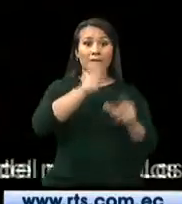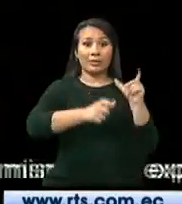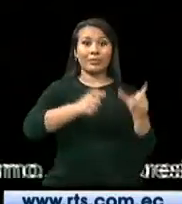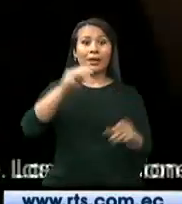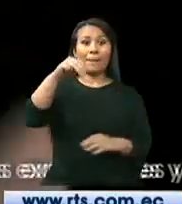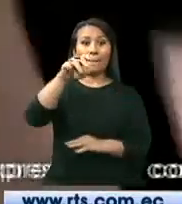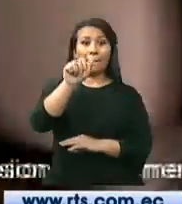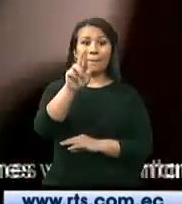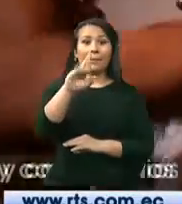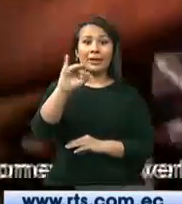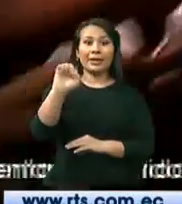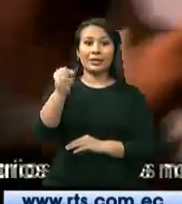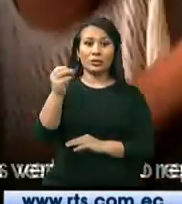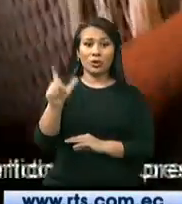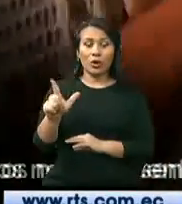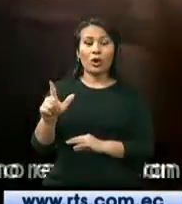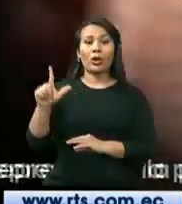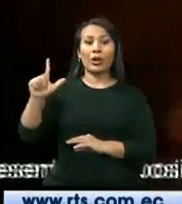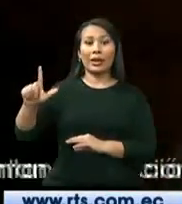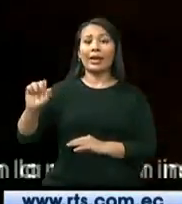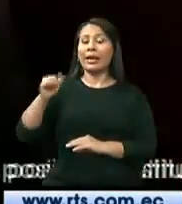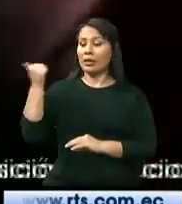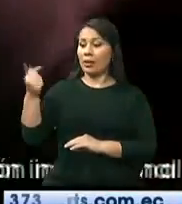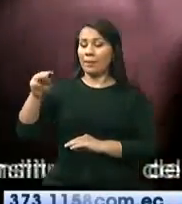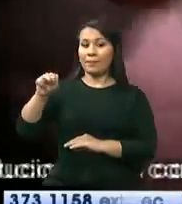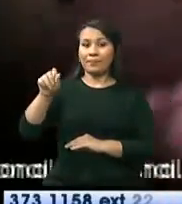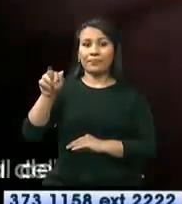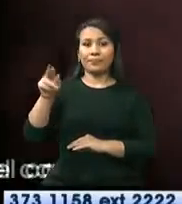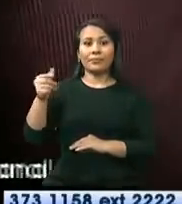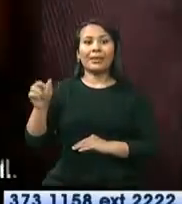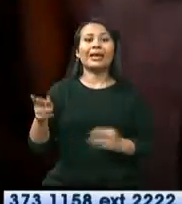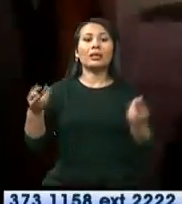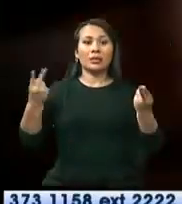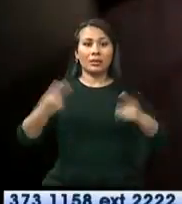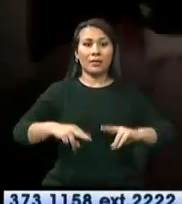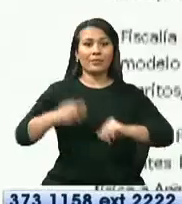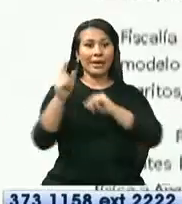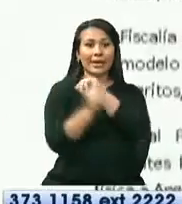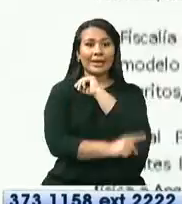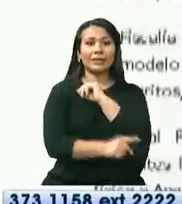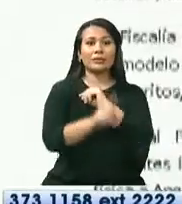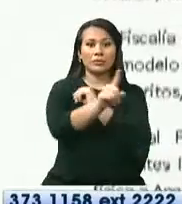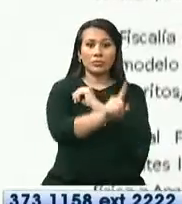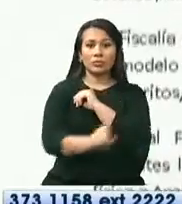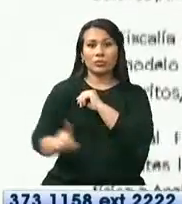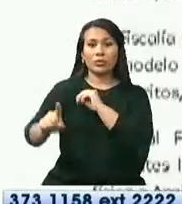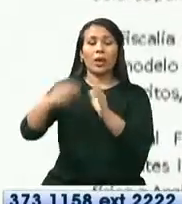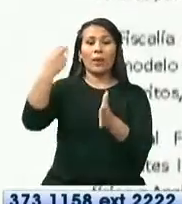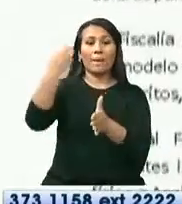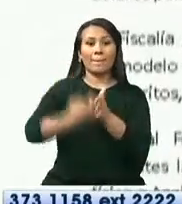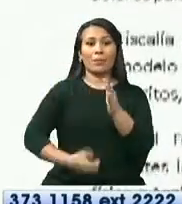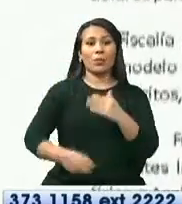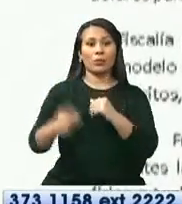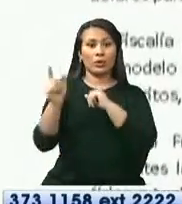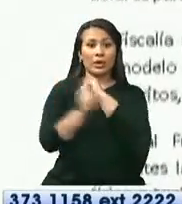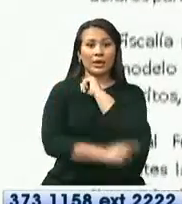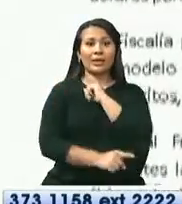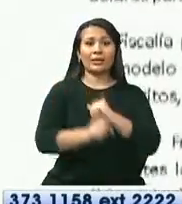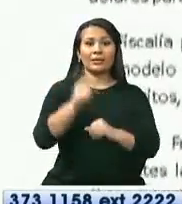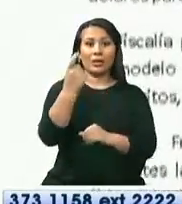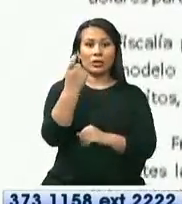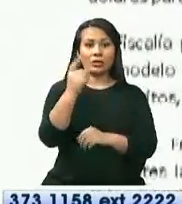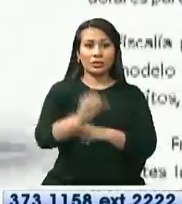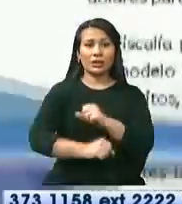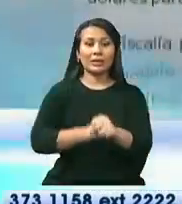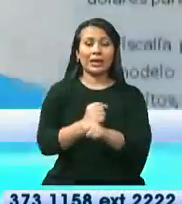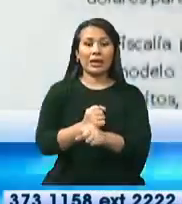y Margarita E., el Tribunal Penal las sentenció en el grado de cómplices y les impuso una condena de 11 años y